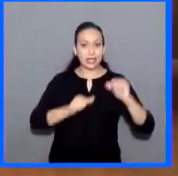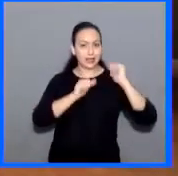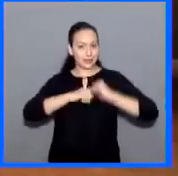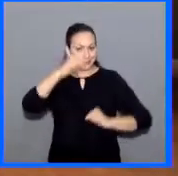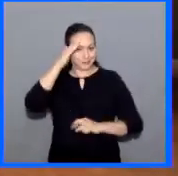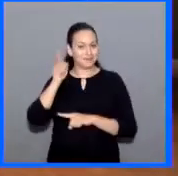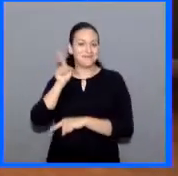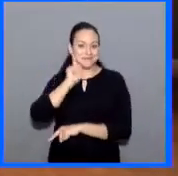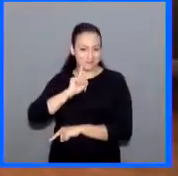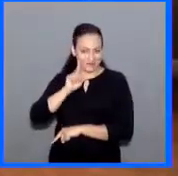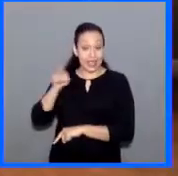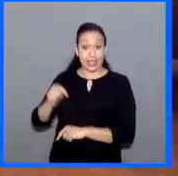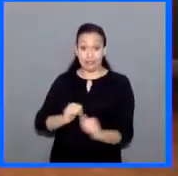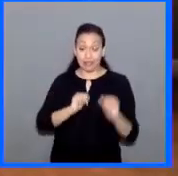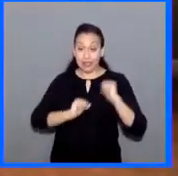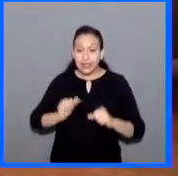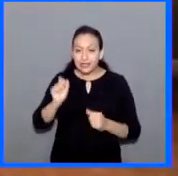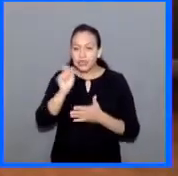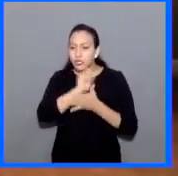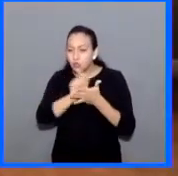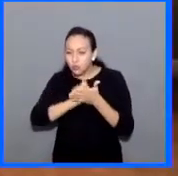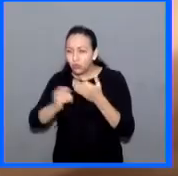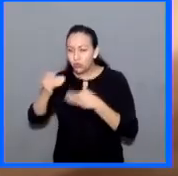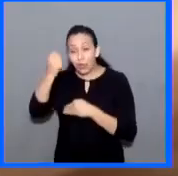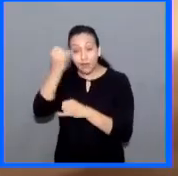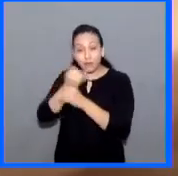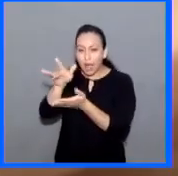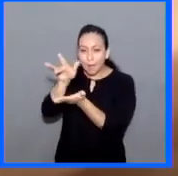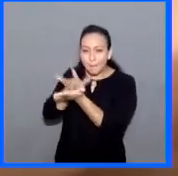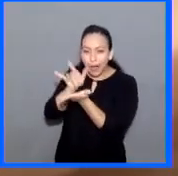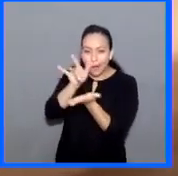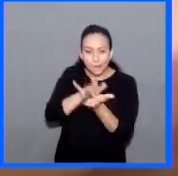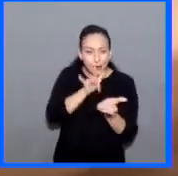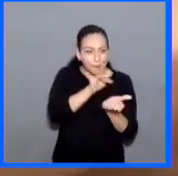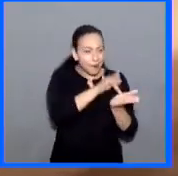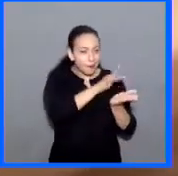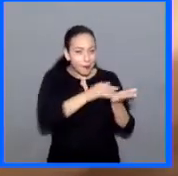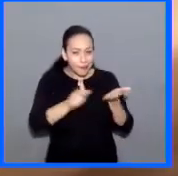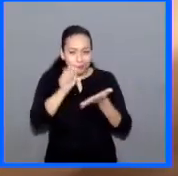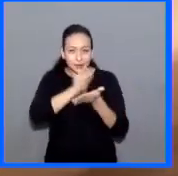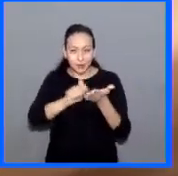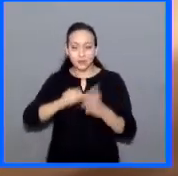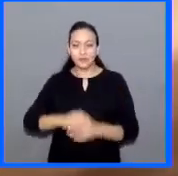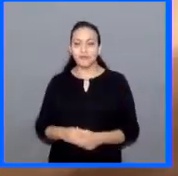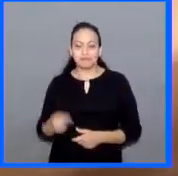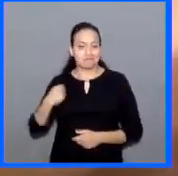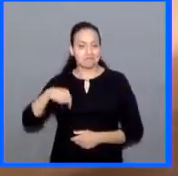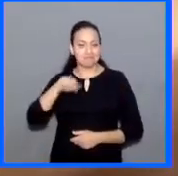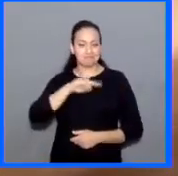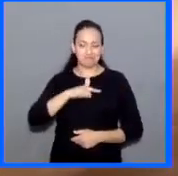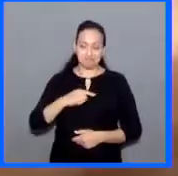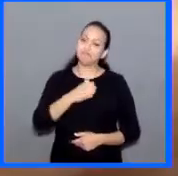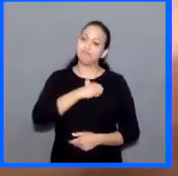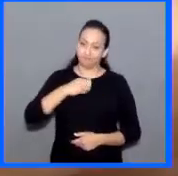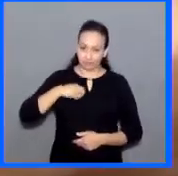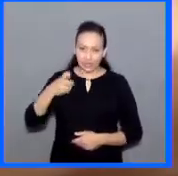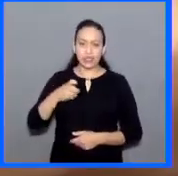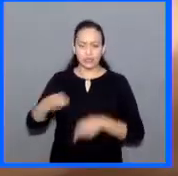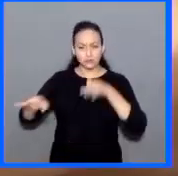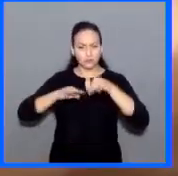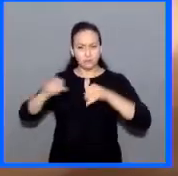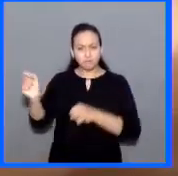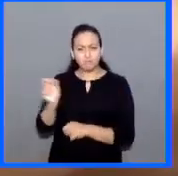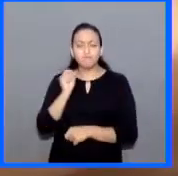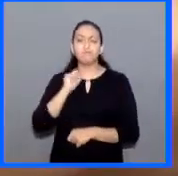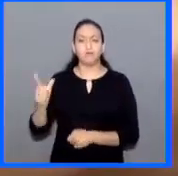que les proteja de la mejor manera. Estamos obligados a hacer un esfuerzo para no dejar en